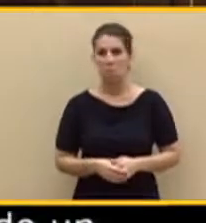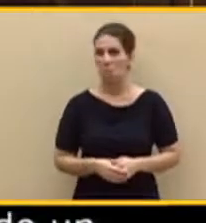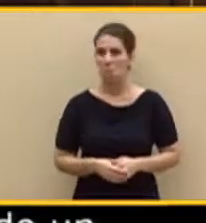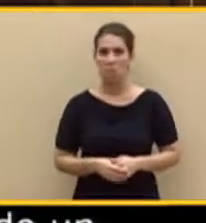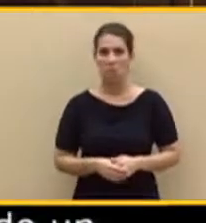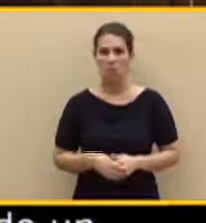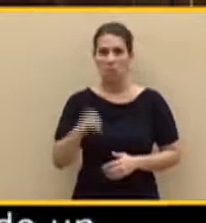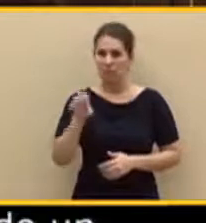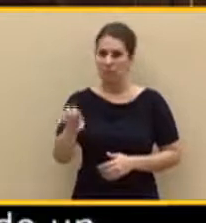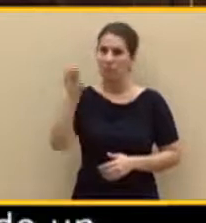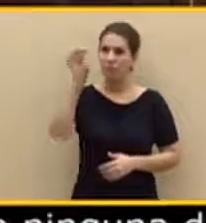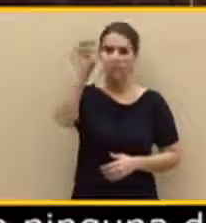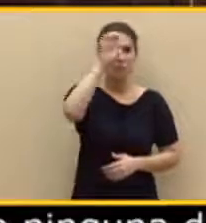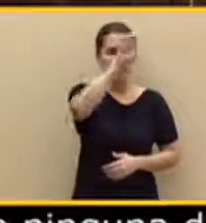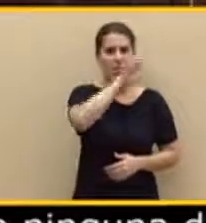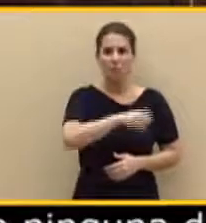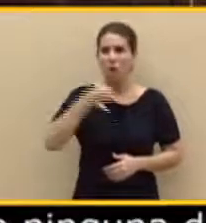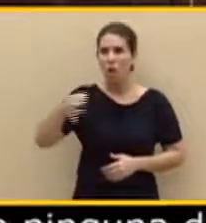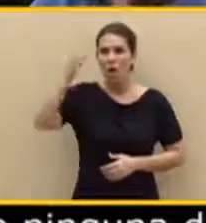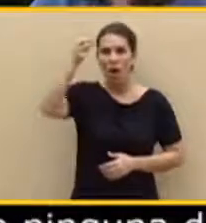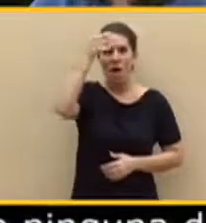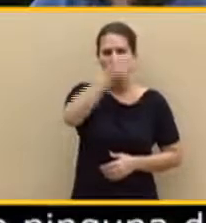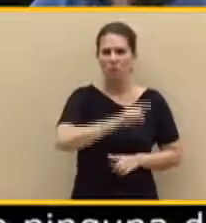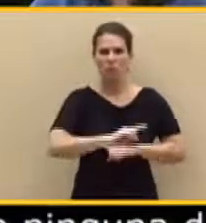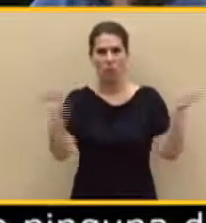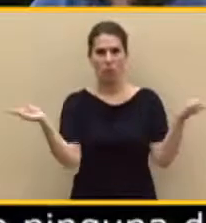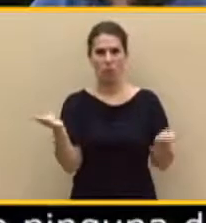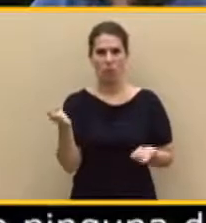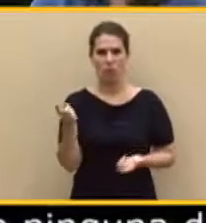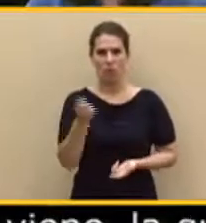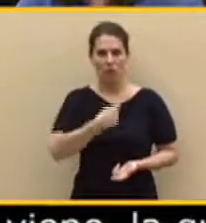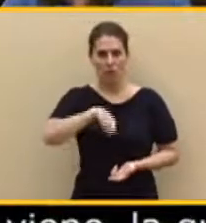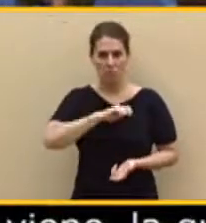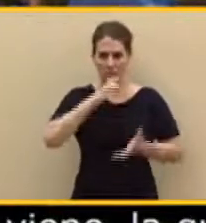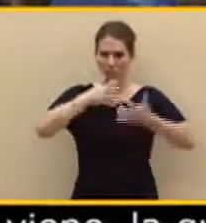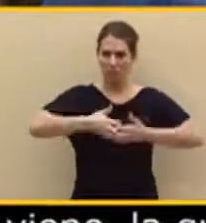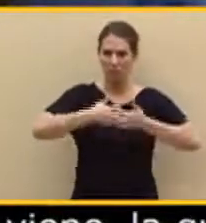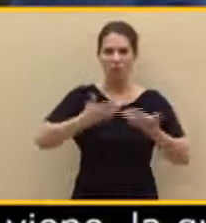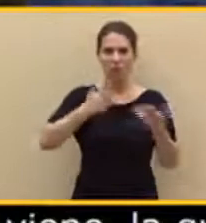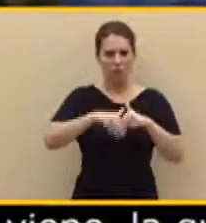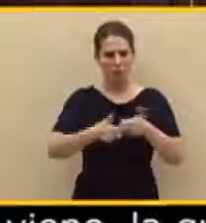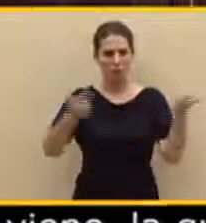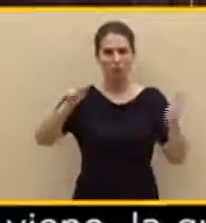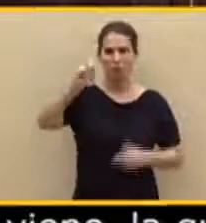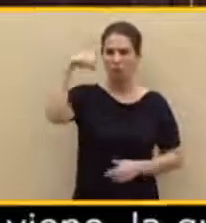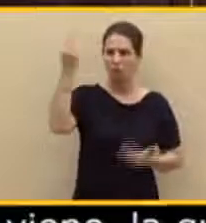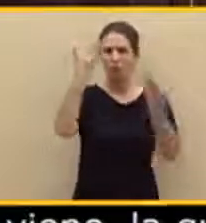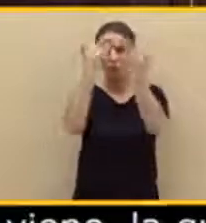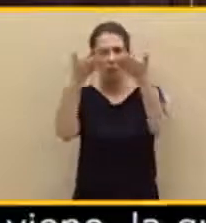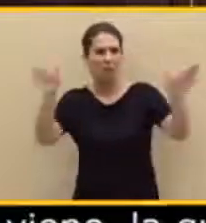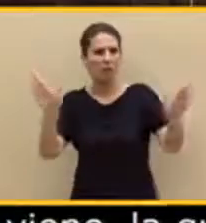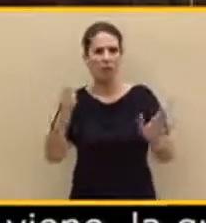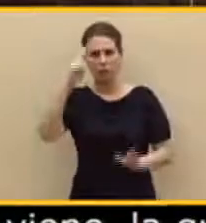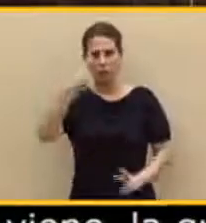sus pueblos. La España que viene, la España que está en marcha, es demócrata, es culta, es abierta, es tolerante, es dialogante,